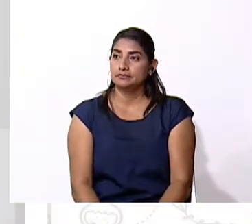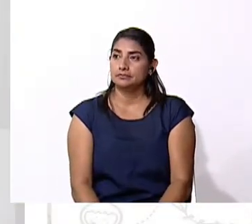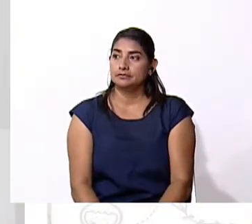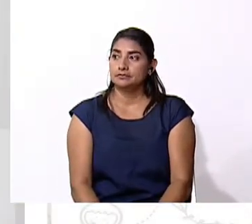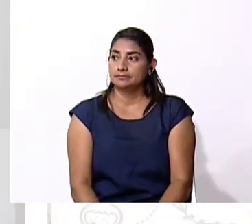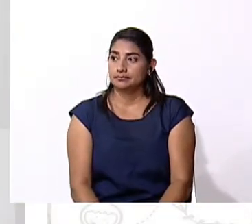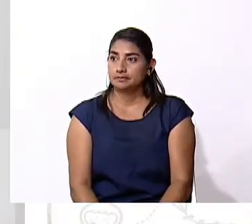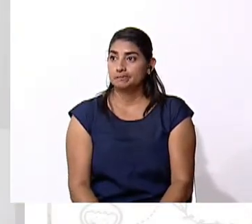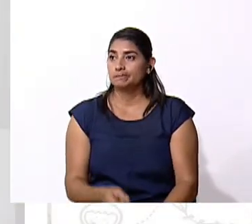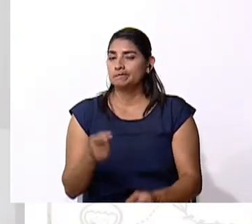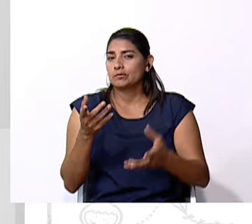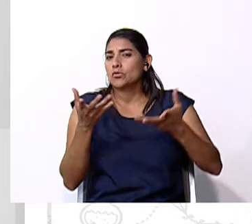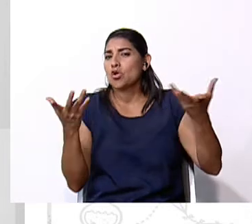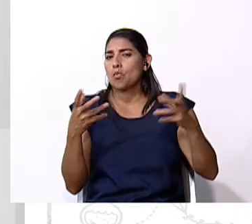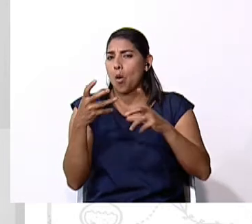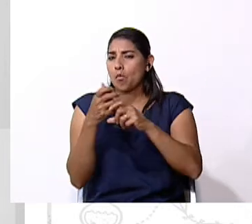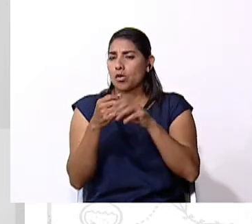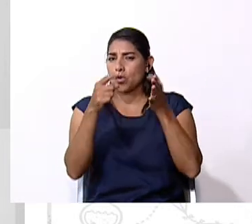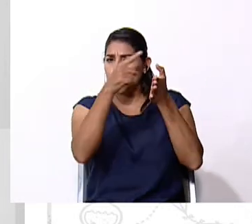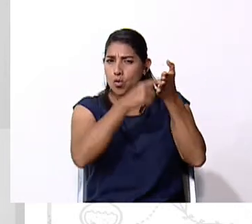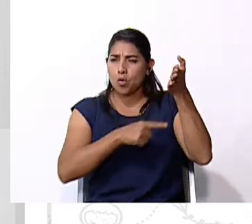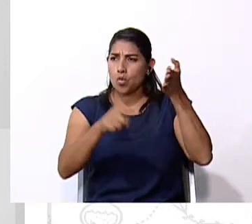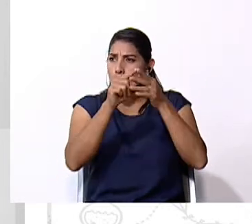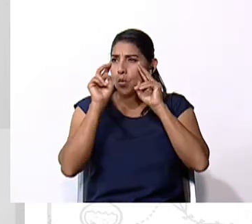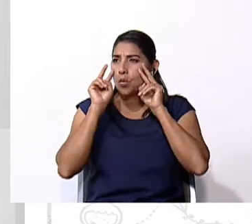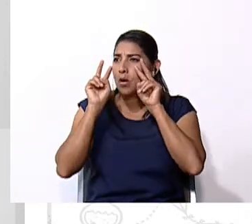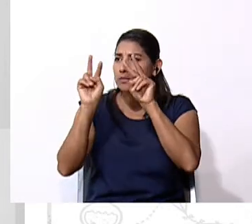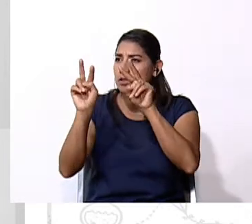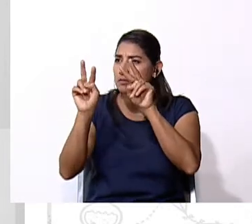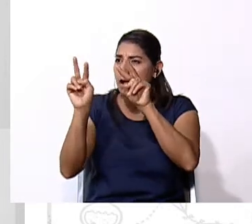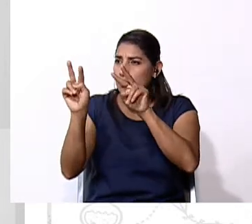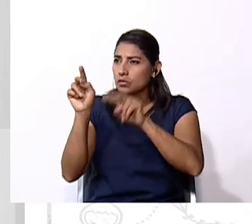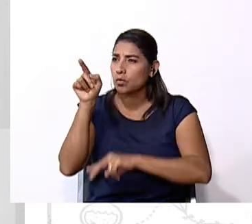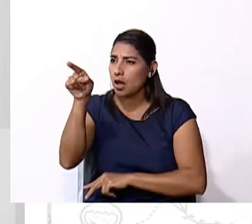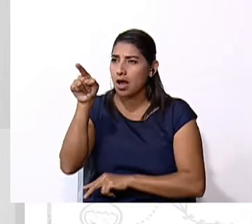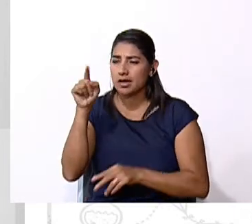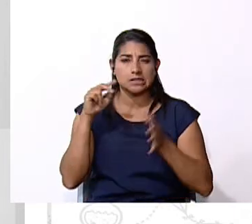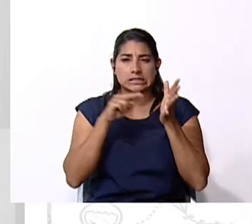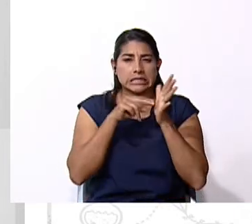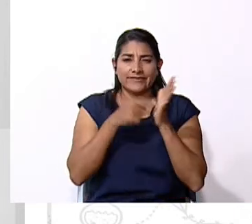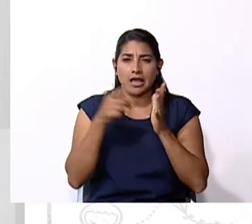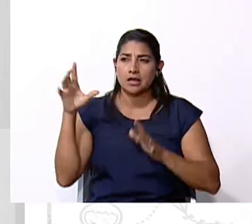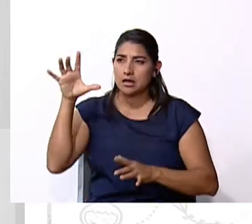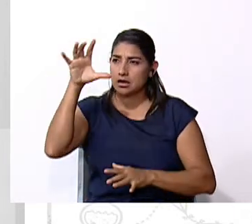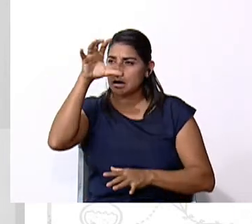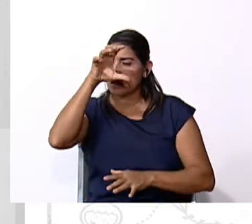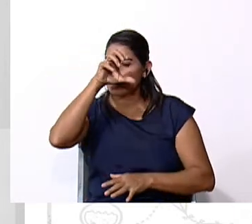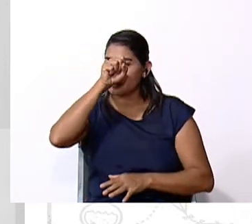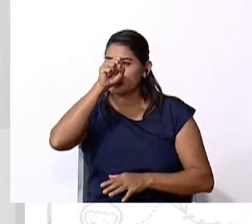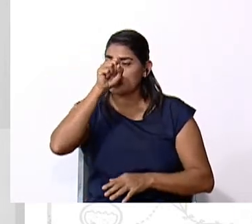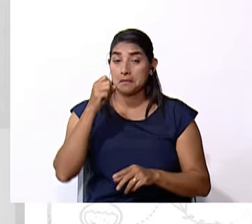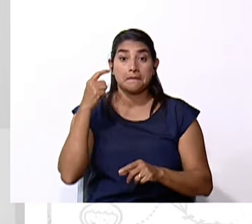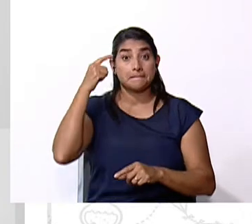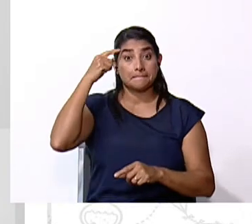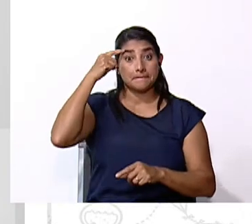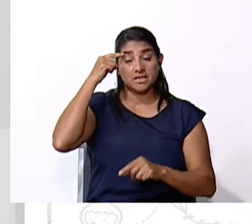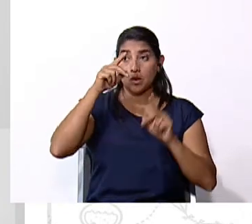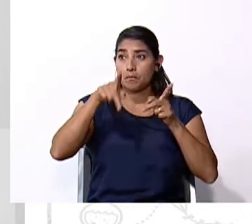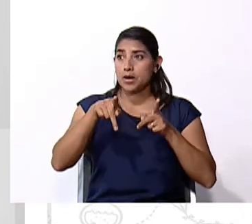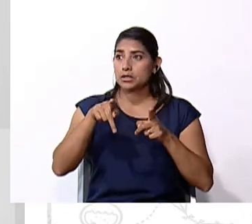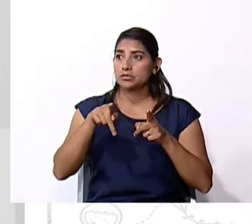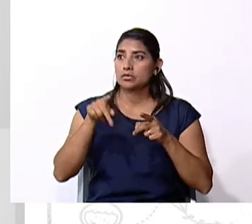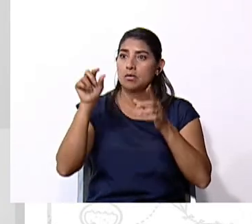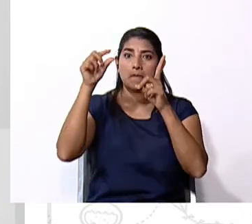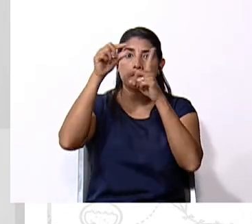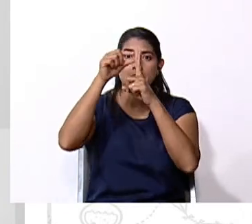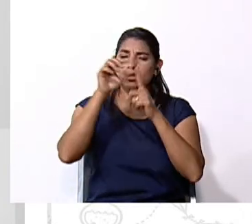¿Qué puedo yo deducir de este gráfico que estoy observando? Y supongamos que la persona no leyó el